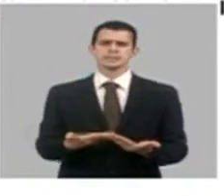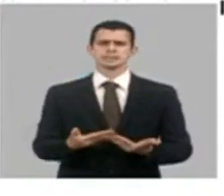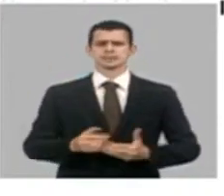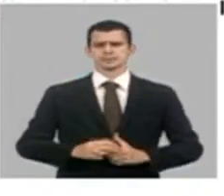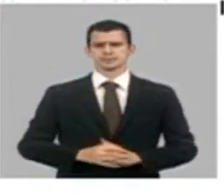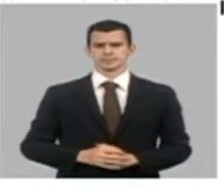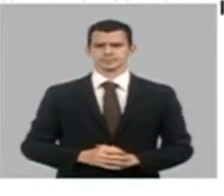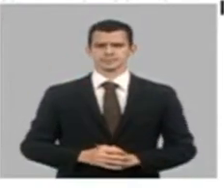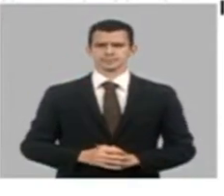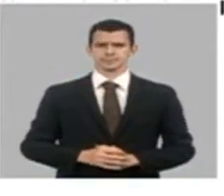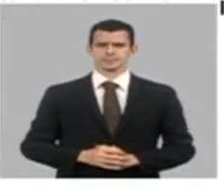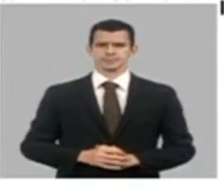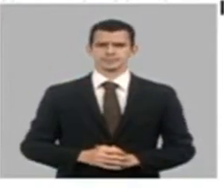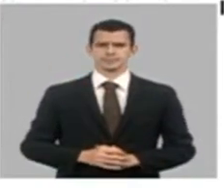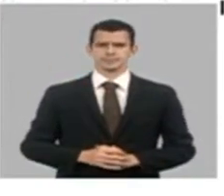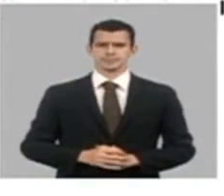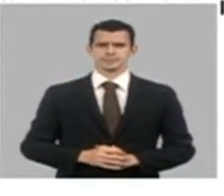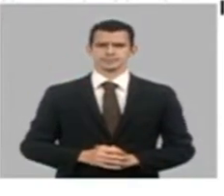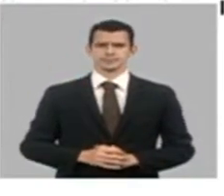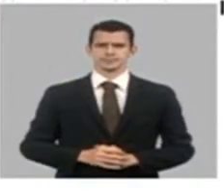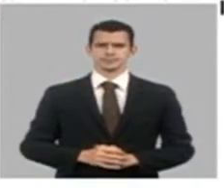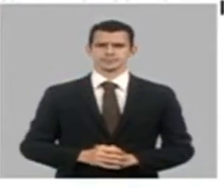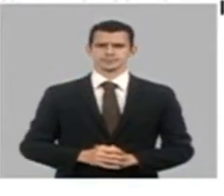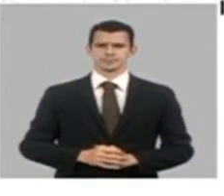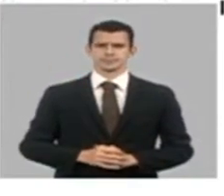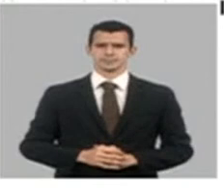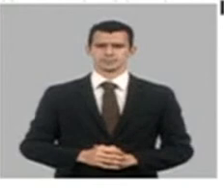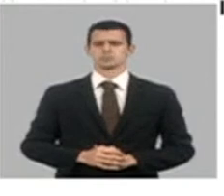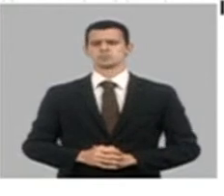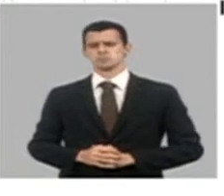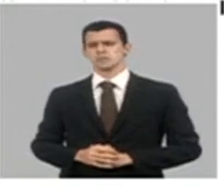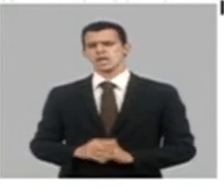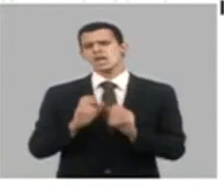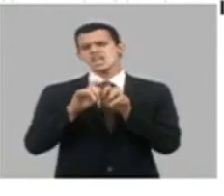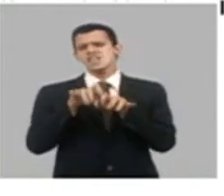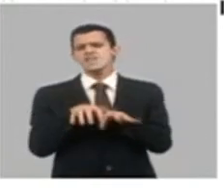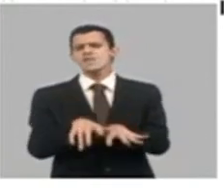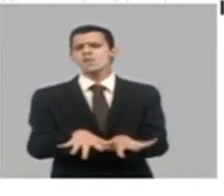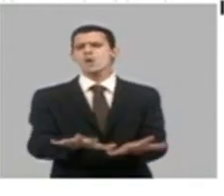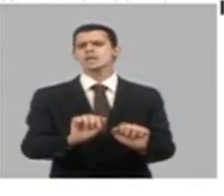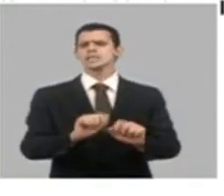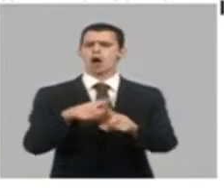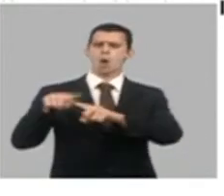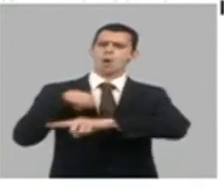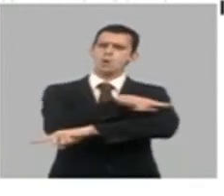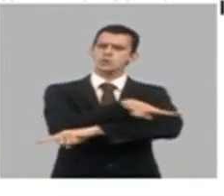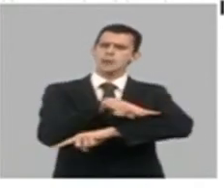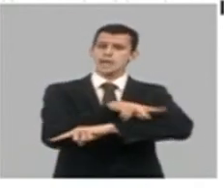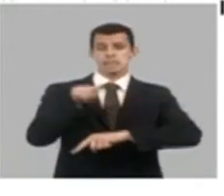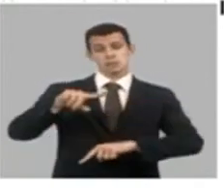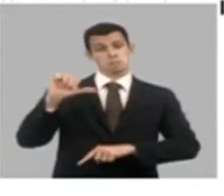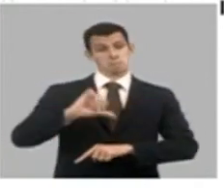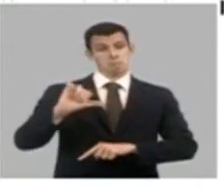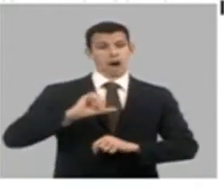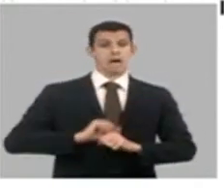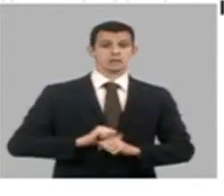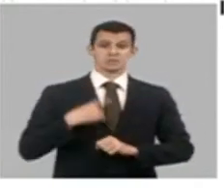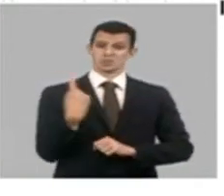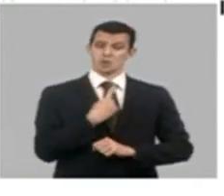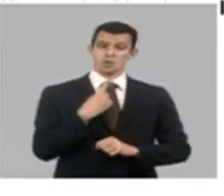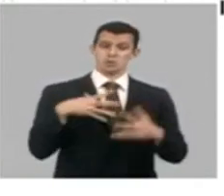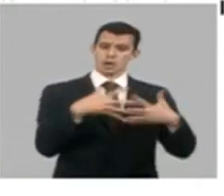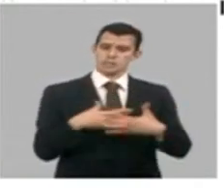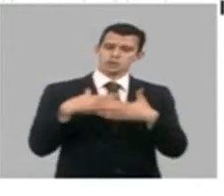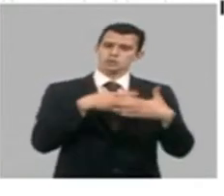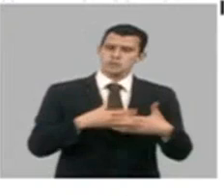los siguientes sobre esta oficina la influencia maligna extranjera era un reto o sea es un reto